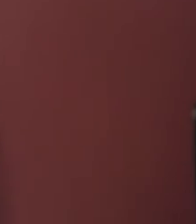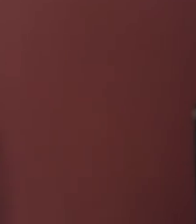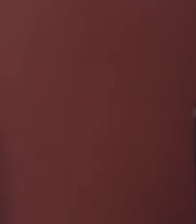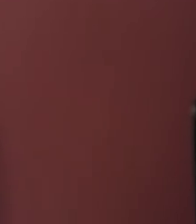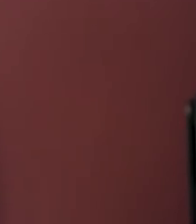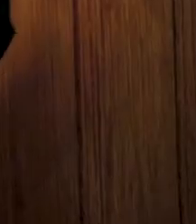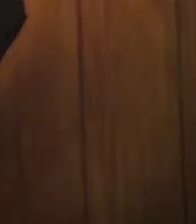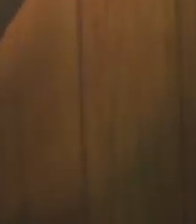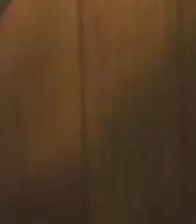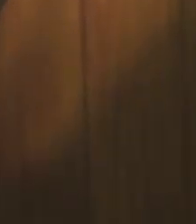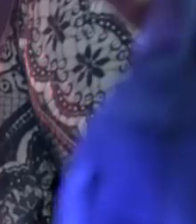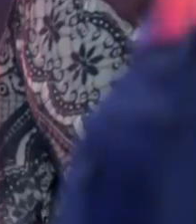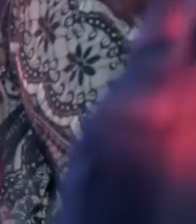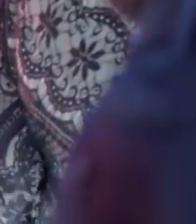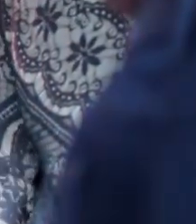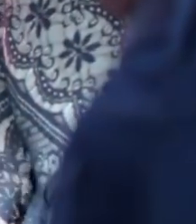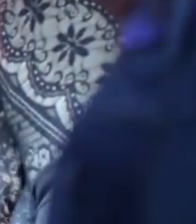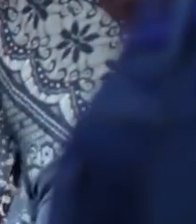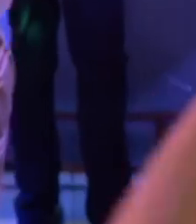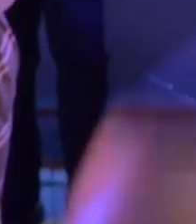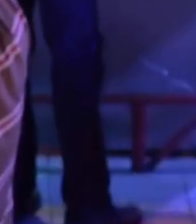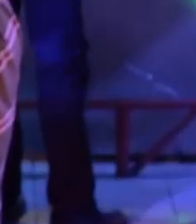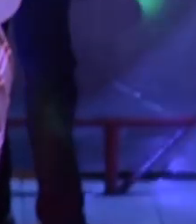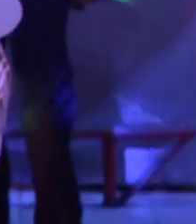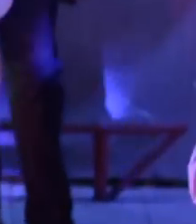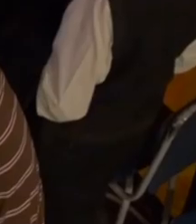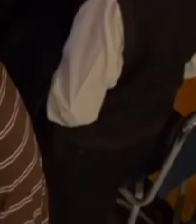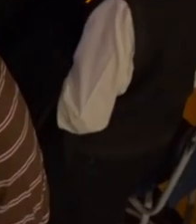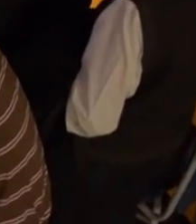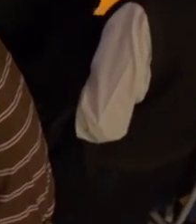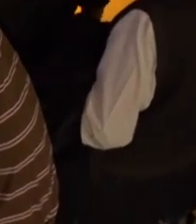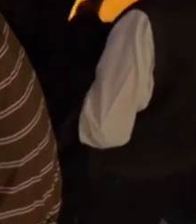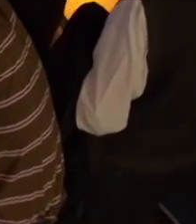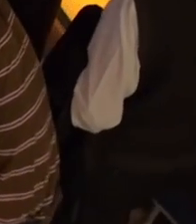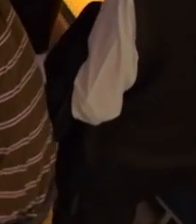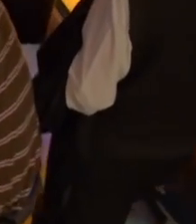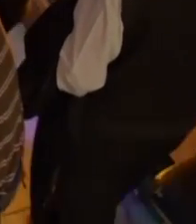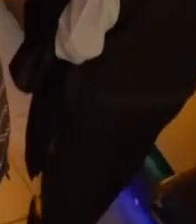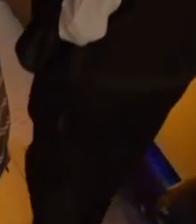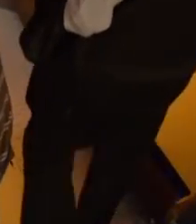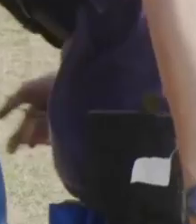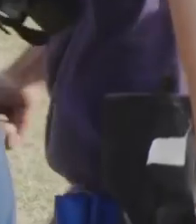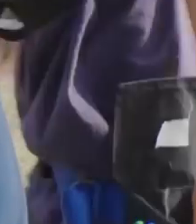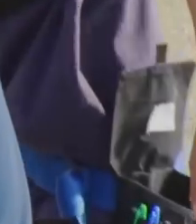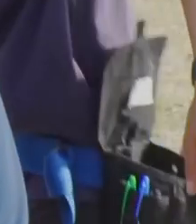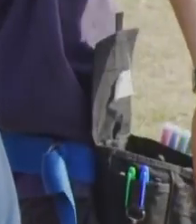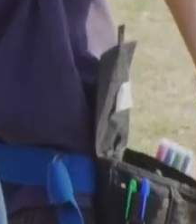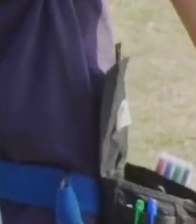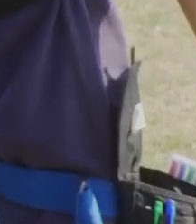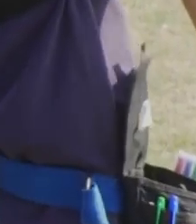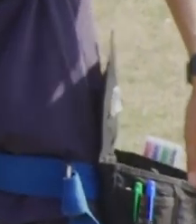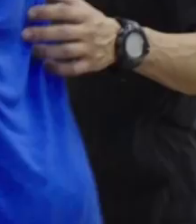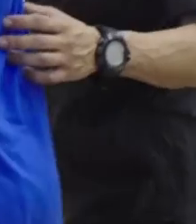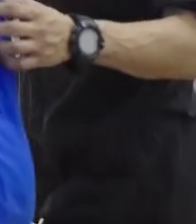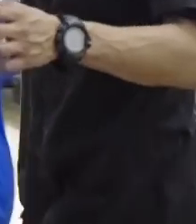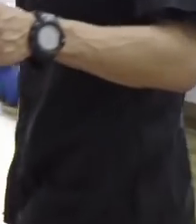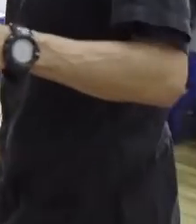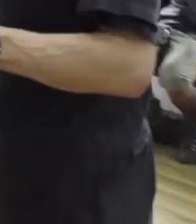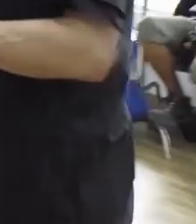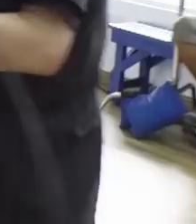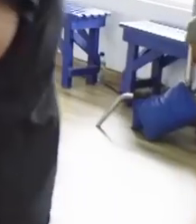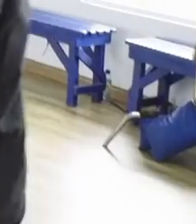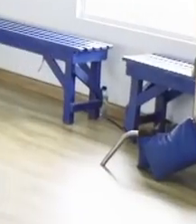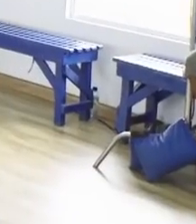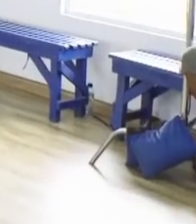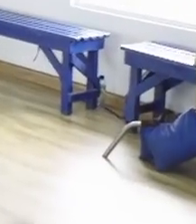con asesores y con guionistas de diferentes países entonces creo que eso nos dio chance nos dio la oportunidad de construir